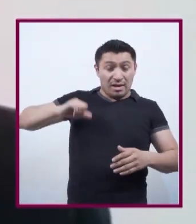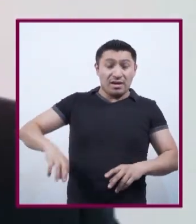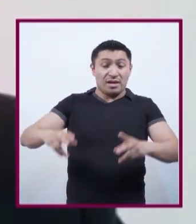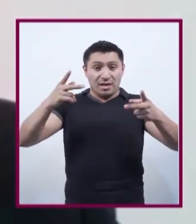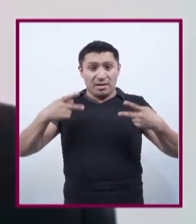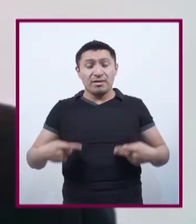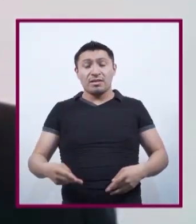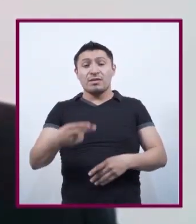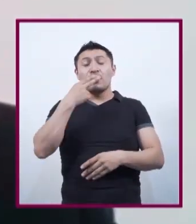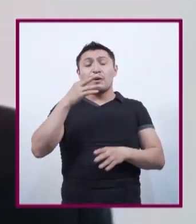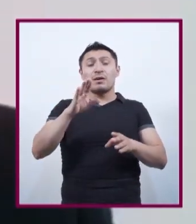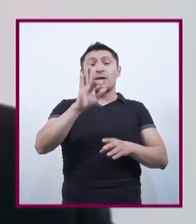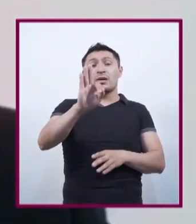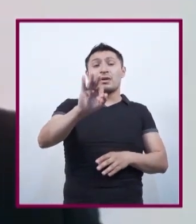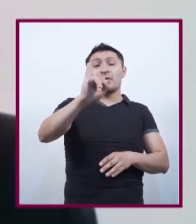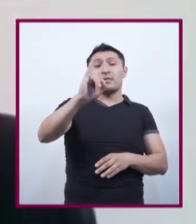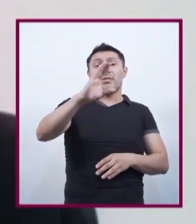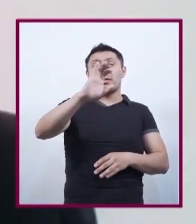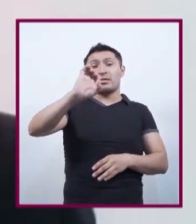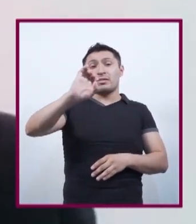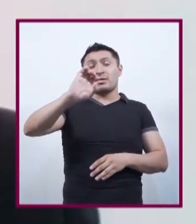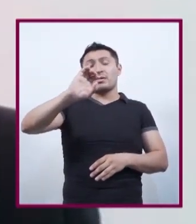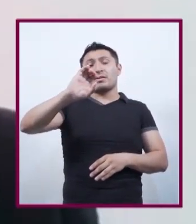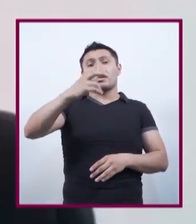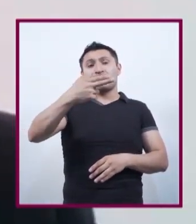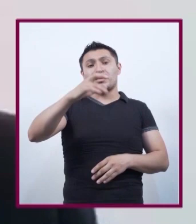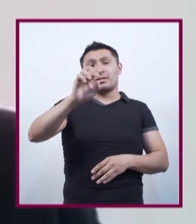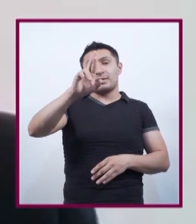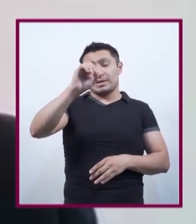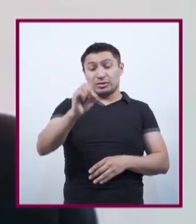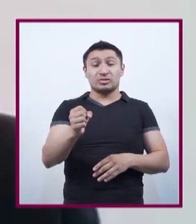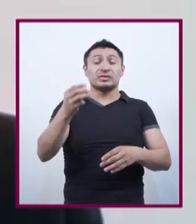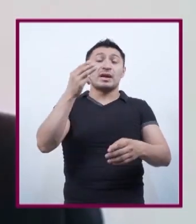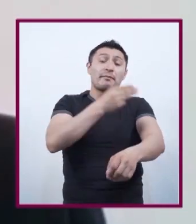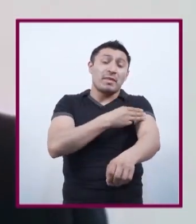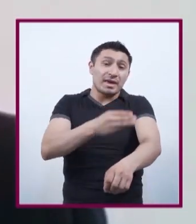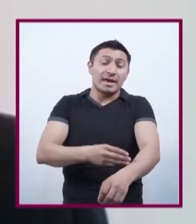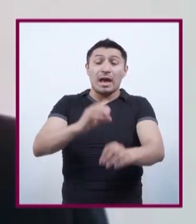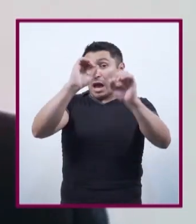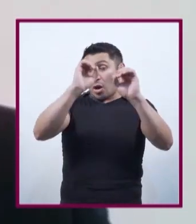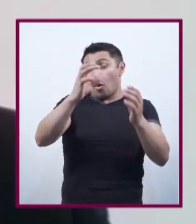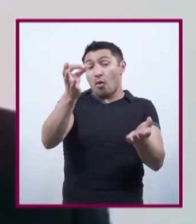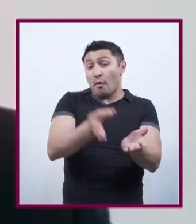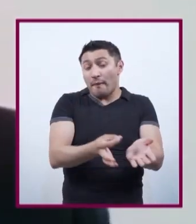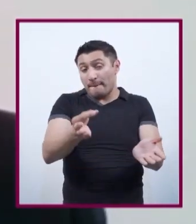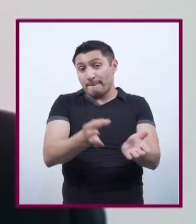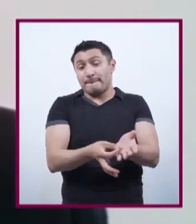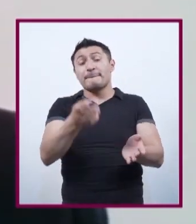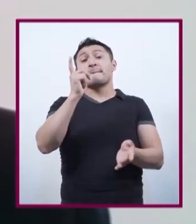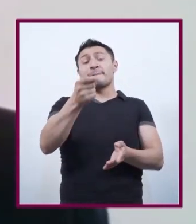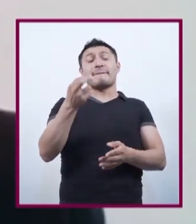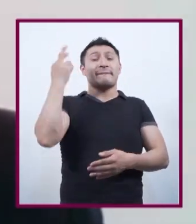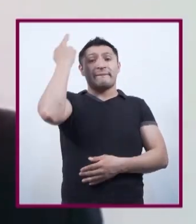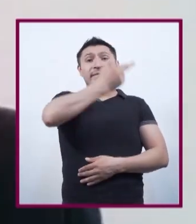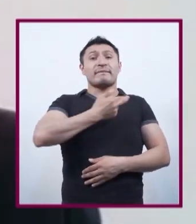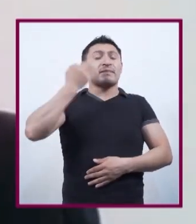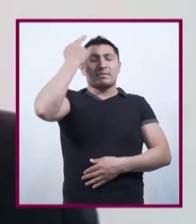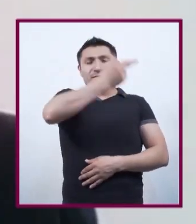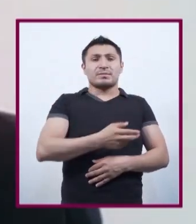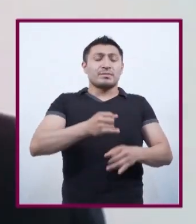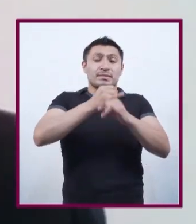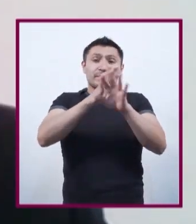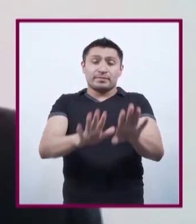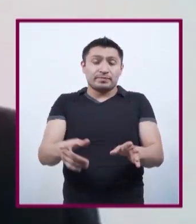bibliotecarios. Antiguamente, pues los usuarios usaban los ficheros, los famosos ficheros de madera o metálicos,